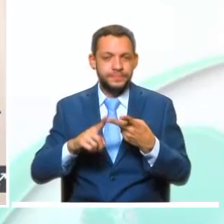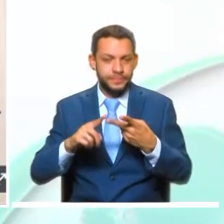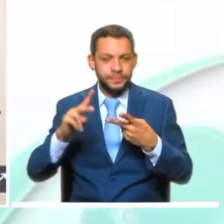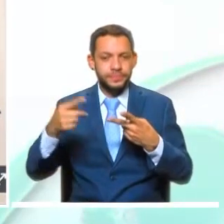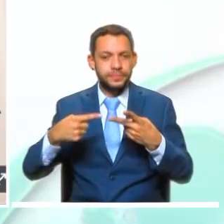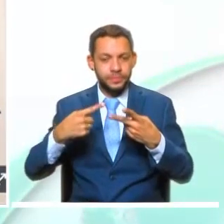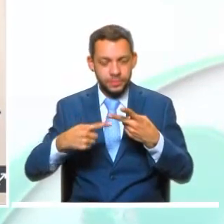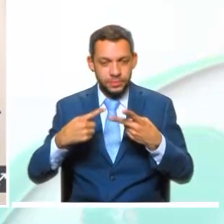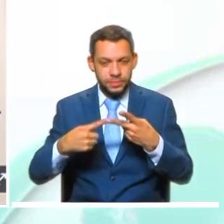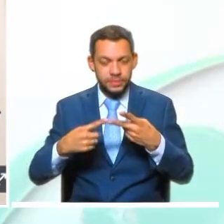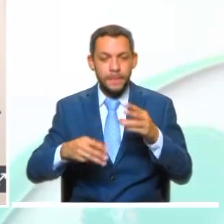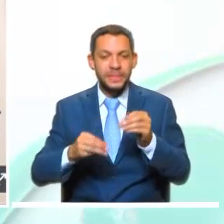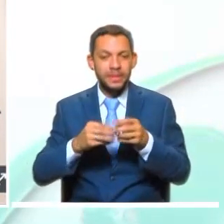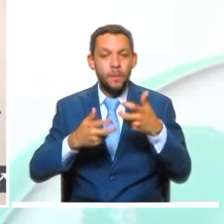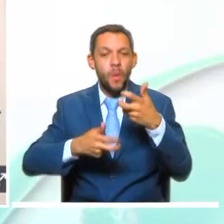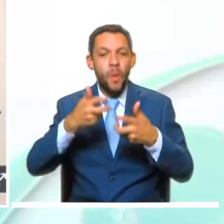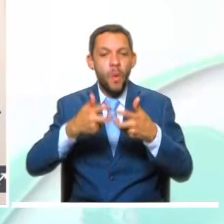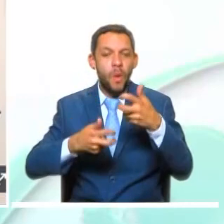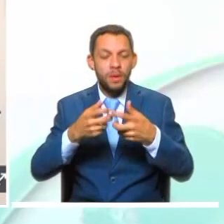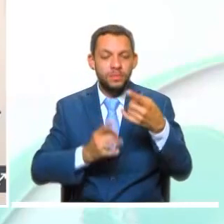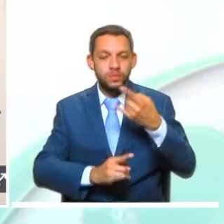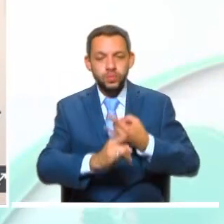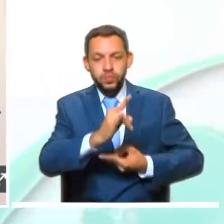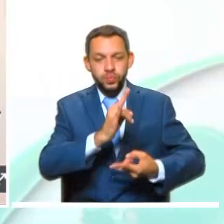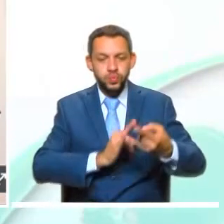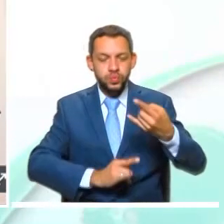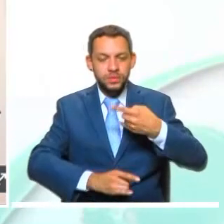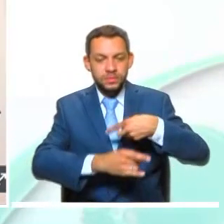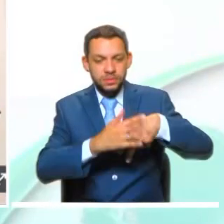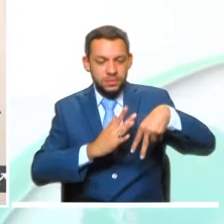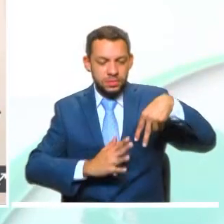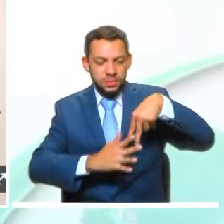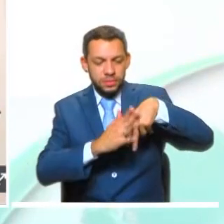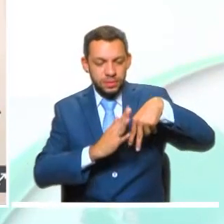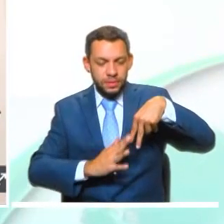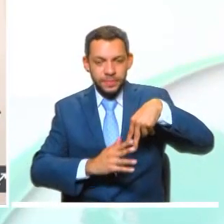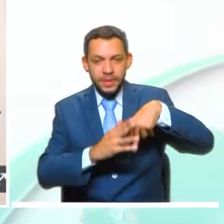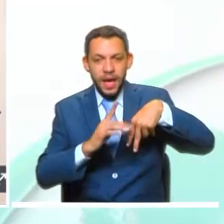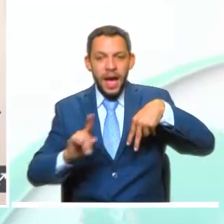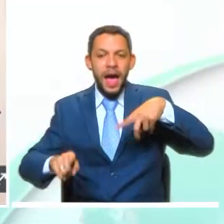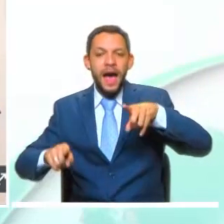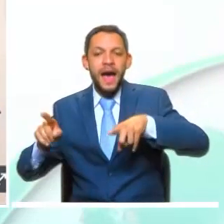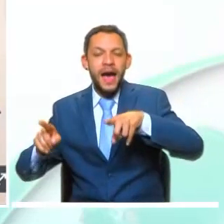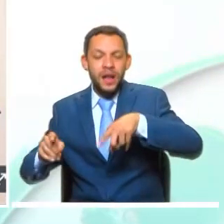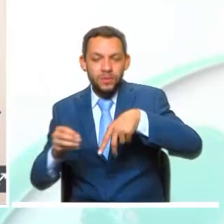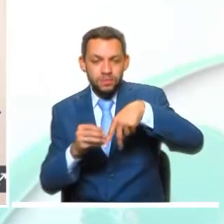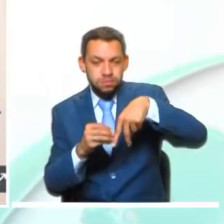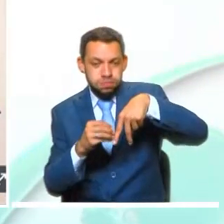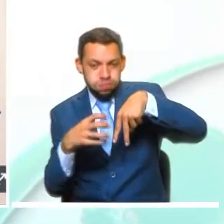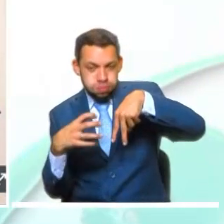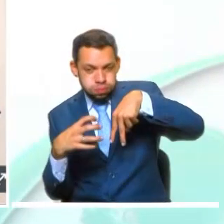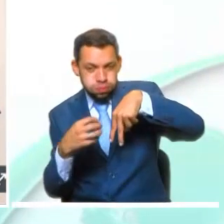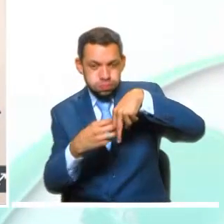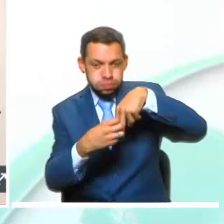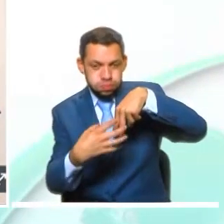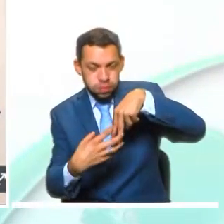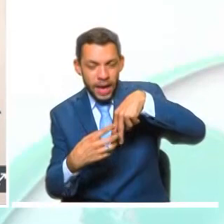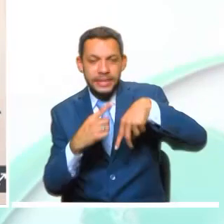circulatorios por eso en la menopausia es más frecuente que las mujeres hagan varices tromboflebitis